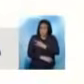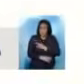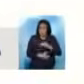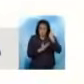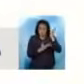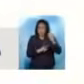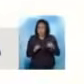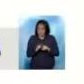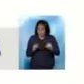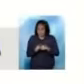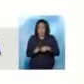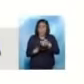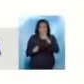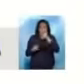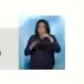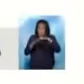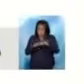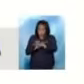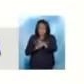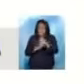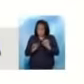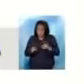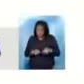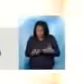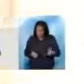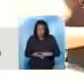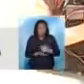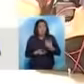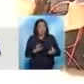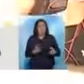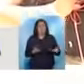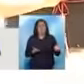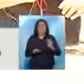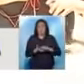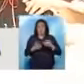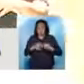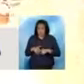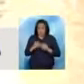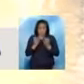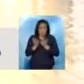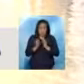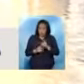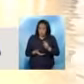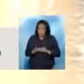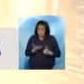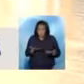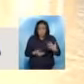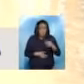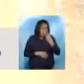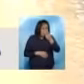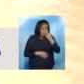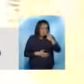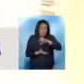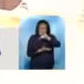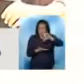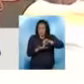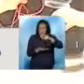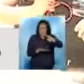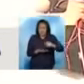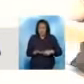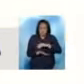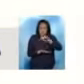se encuentra también totalmente inundada. Y esto con el reinicio de las clases, miren ustedes cómo está lo más céntrico de la ciudad de Piura, nos